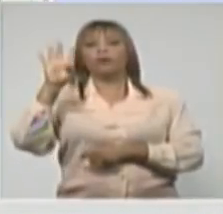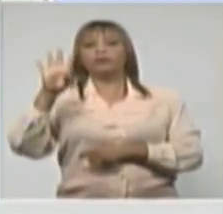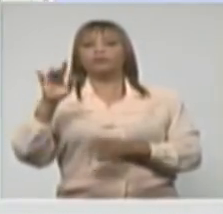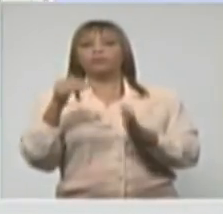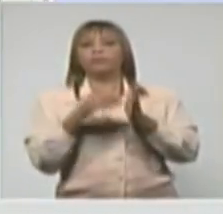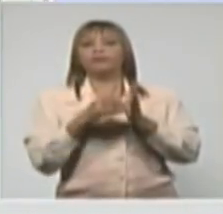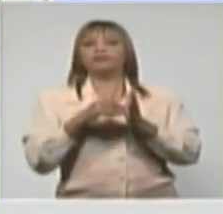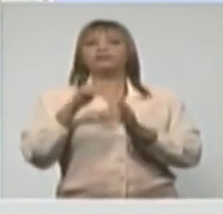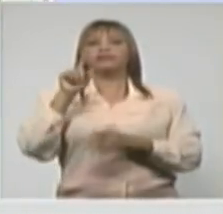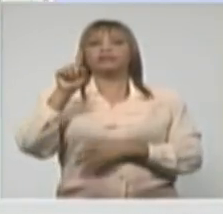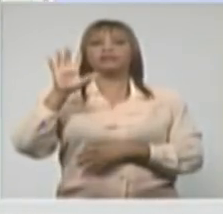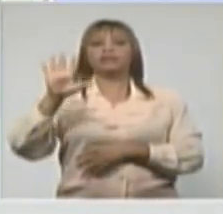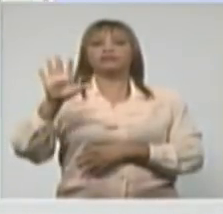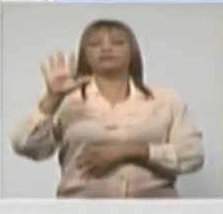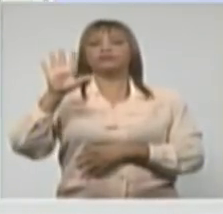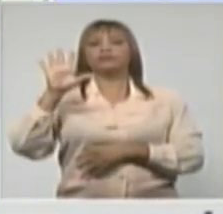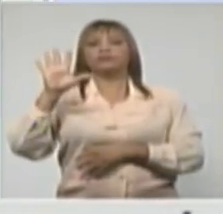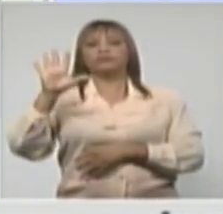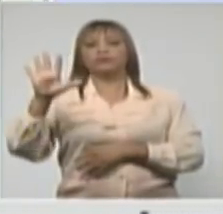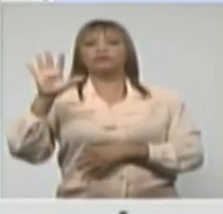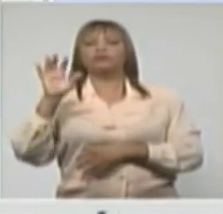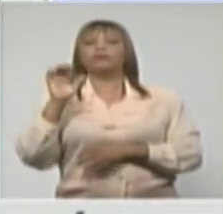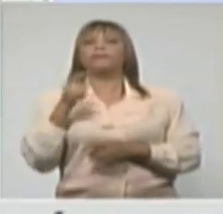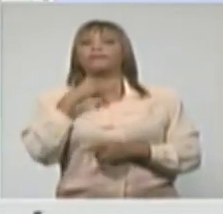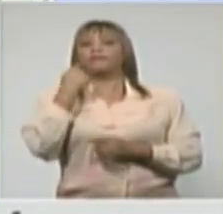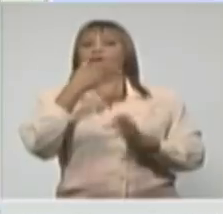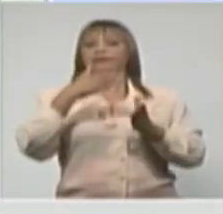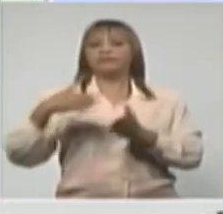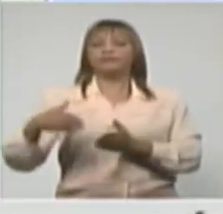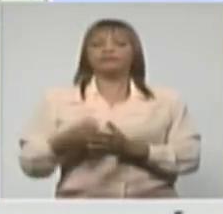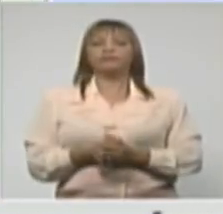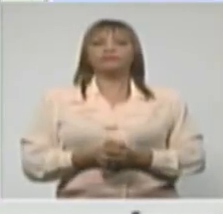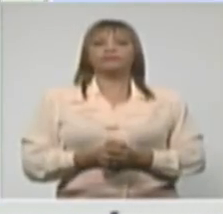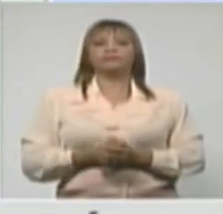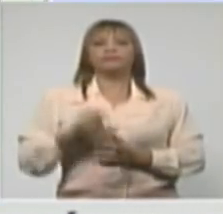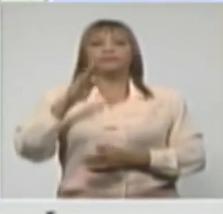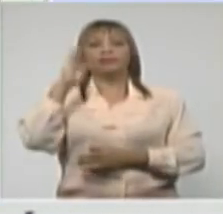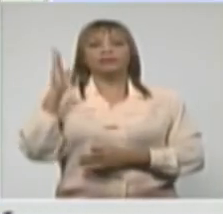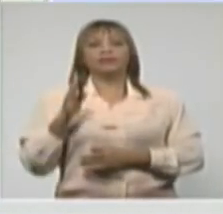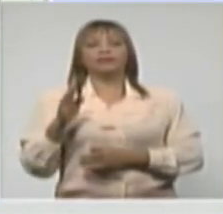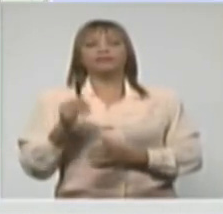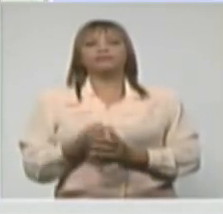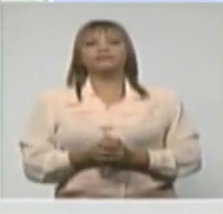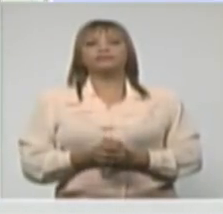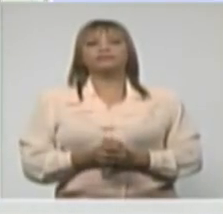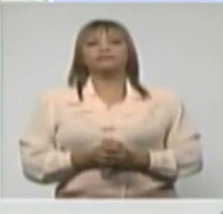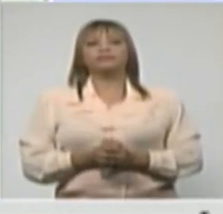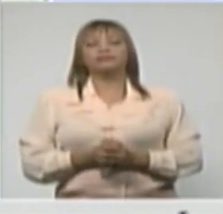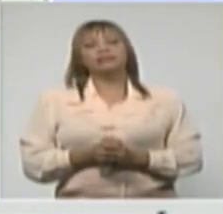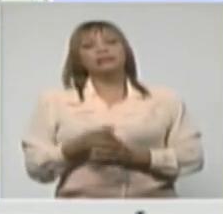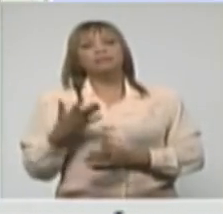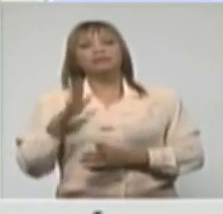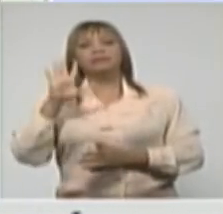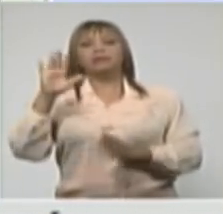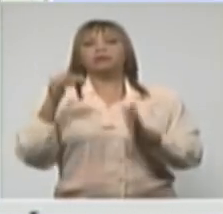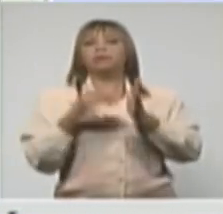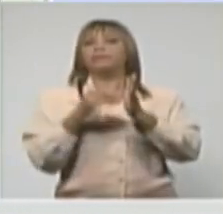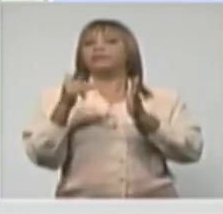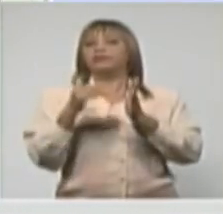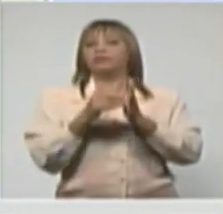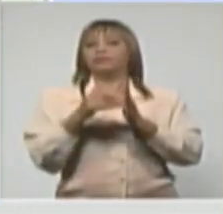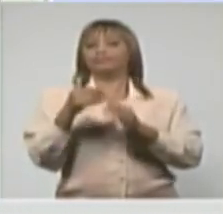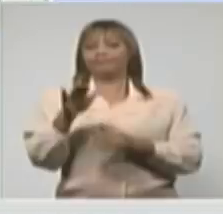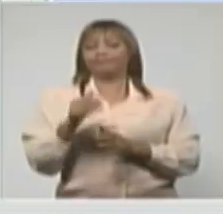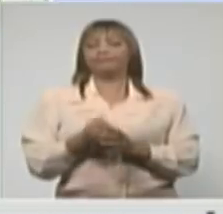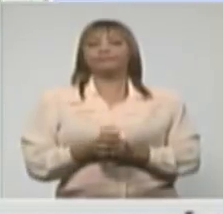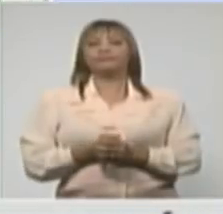104.555 fallecidos. Brasil con más de casi 5 millones y Rusia con una